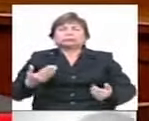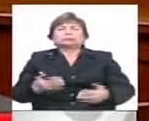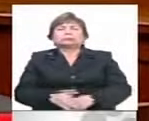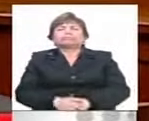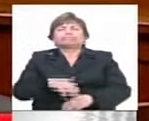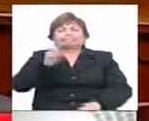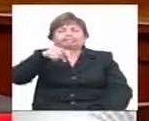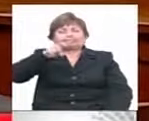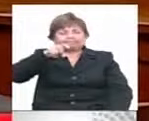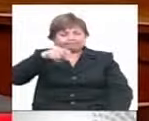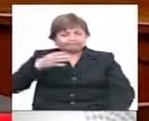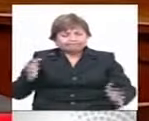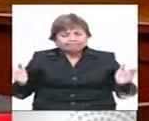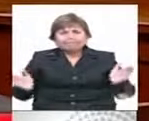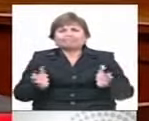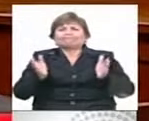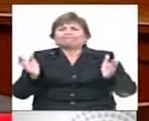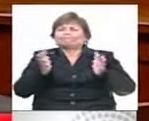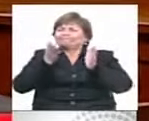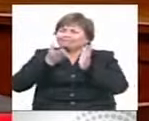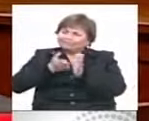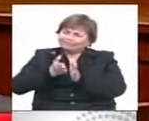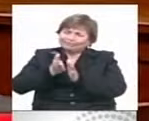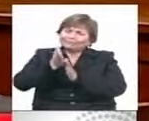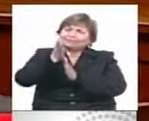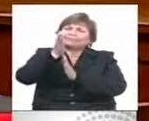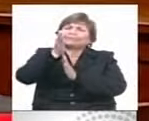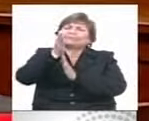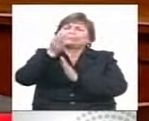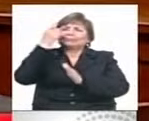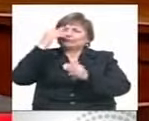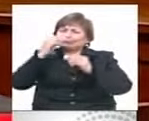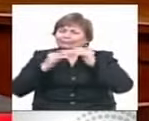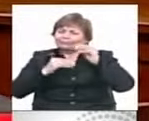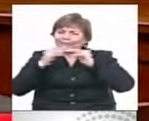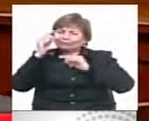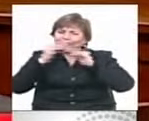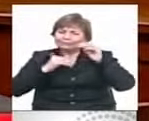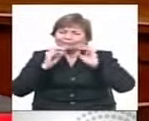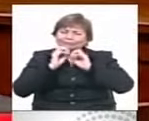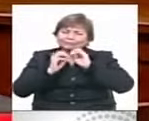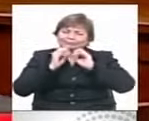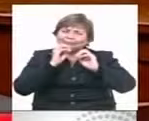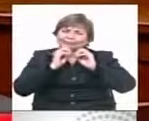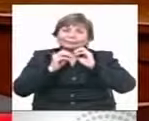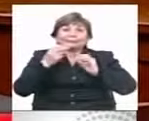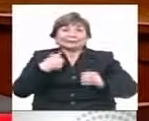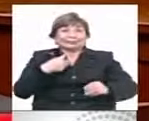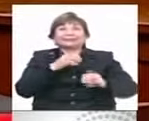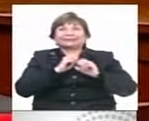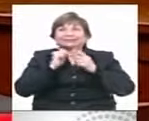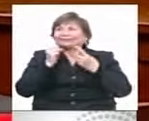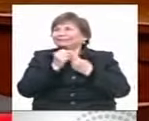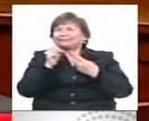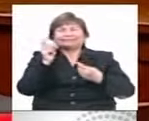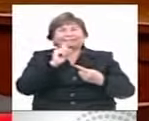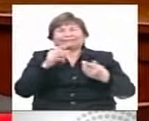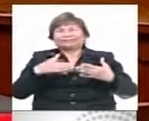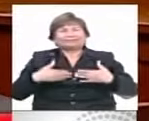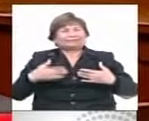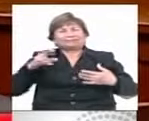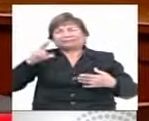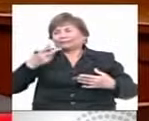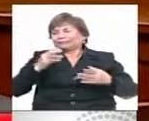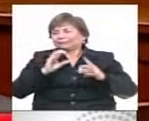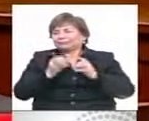todos los poderes del Estado necesitamos empujar en la misma dirección para construir una sociedad en la que no existan ciudadanos de segunda